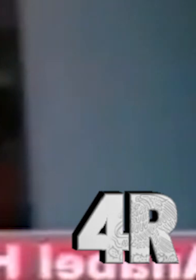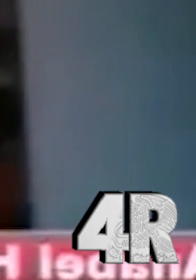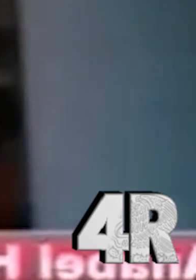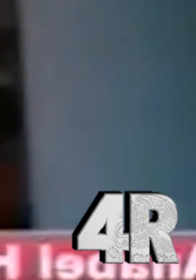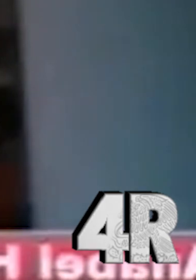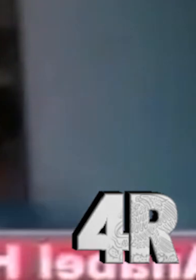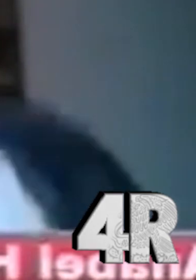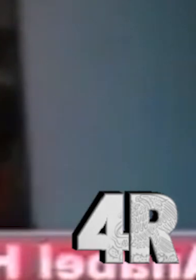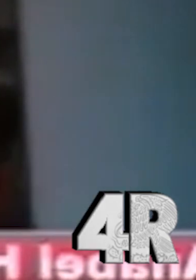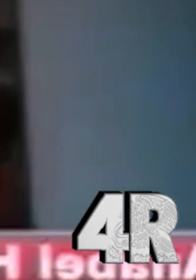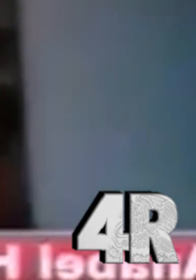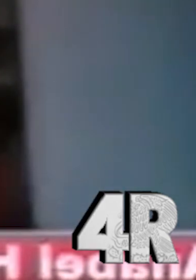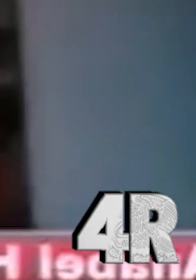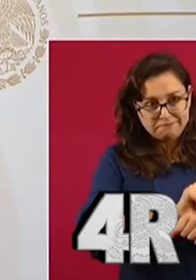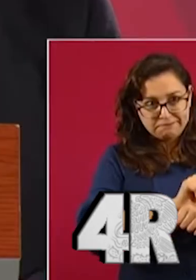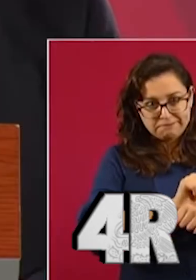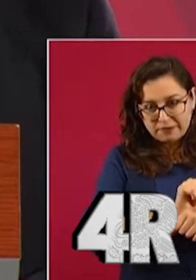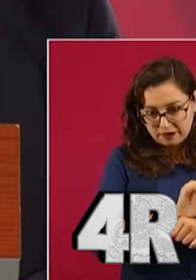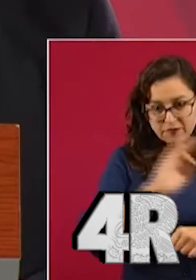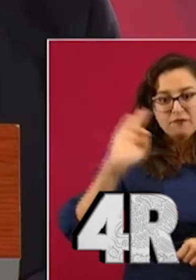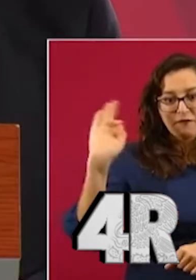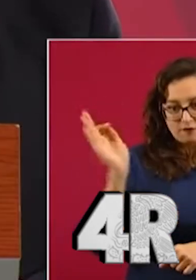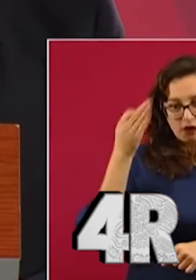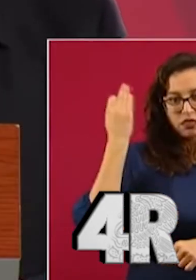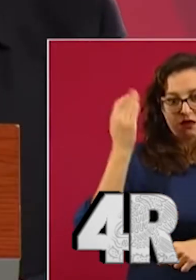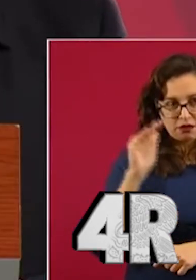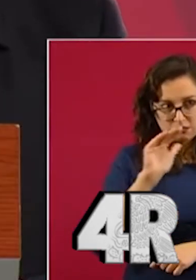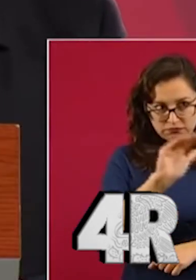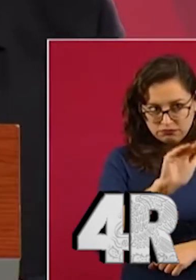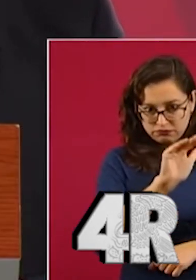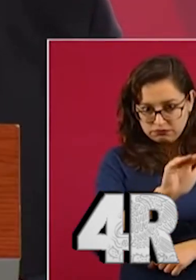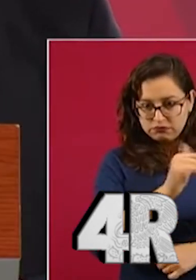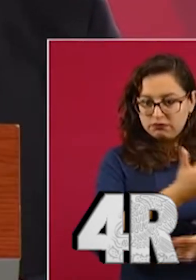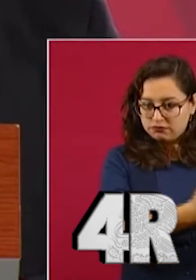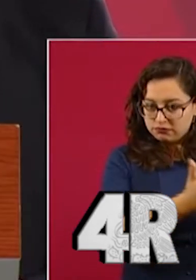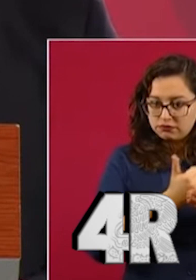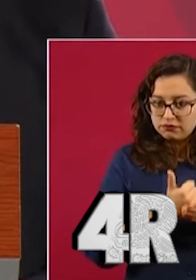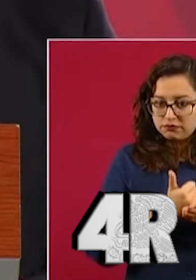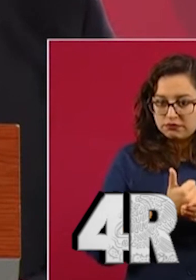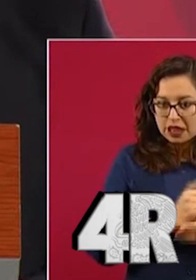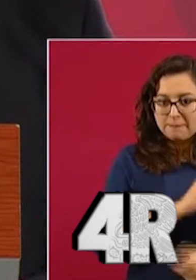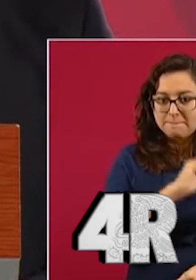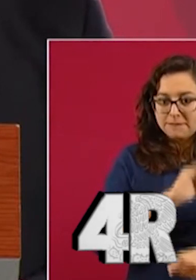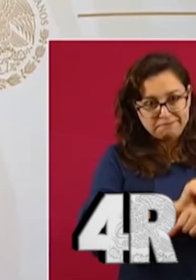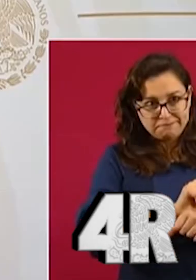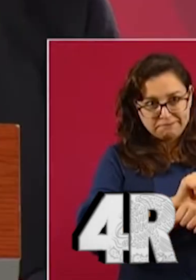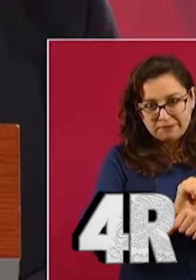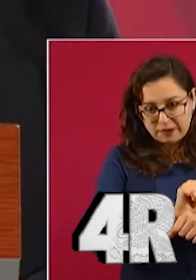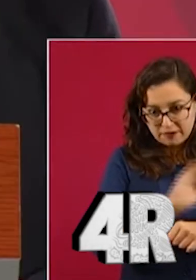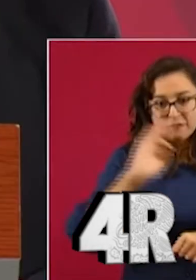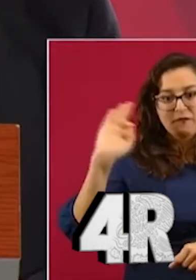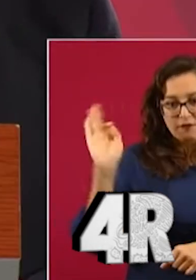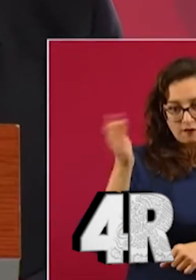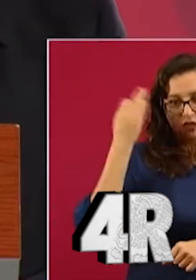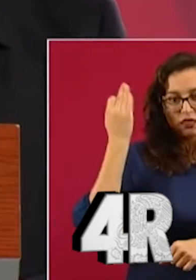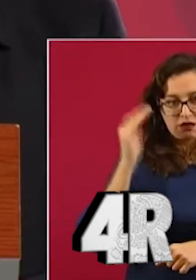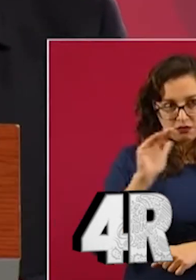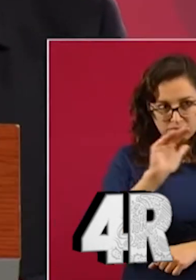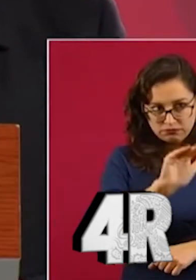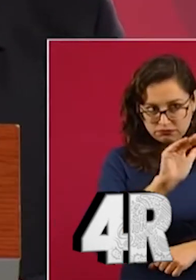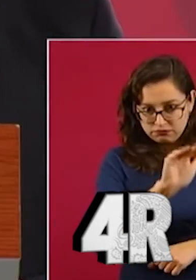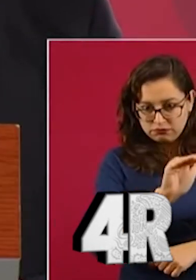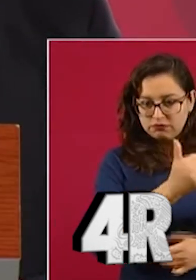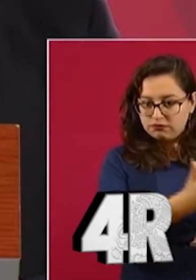cambio vigente además de que las instituciones de crédito harán un monitoreo de las operaciones para detectar